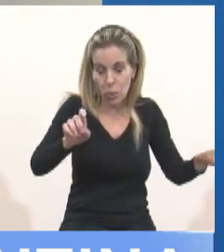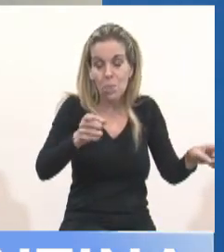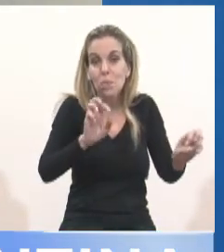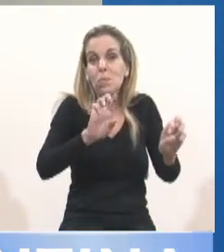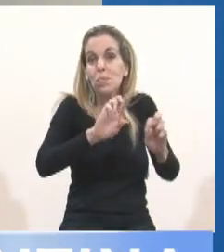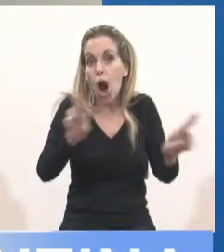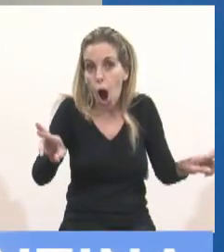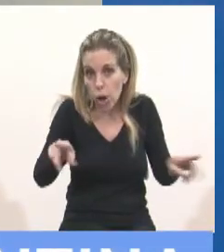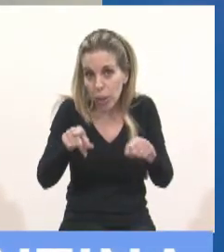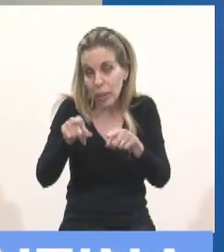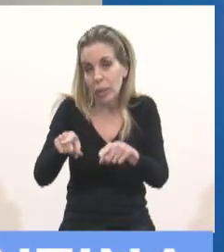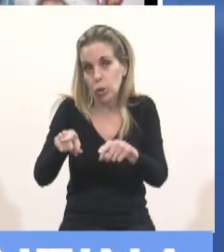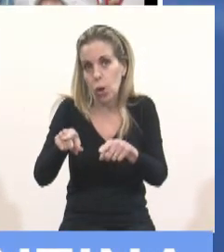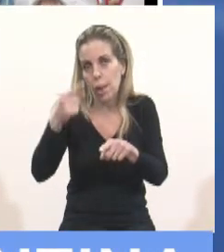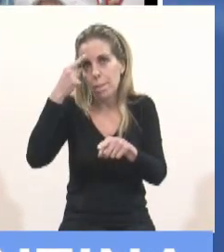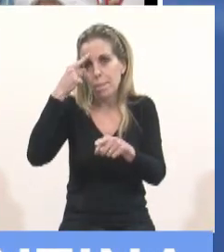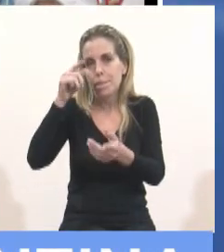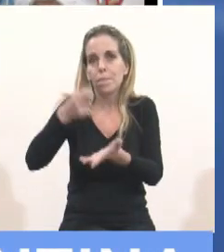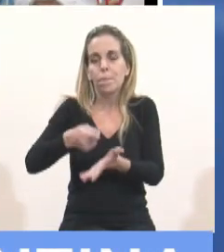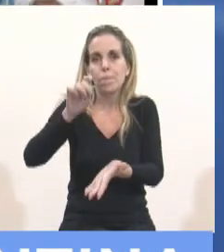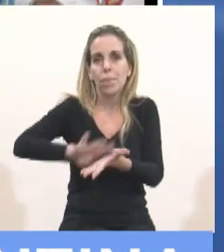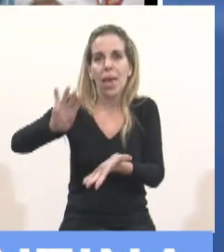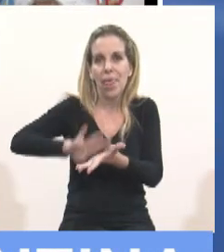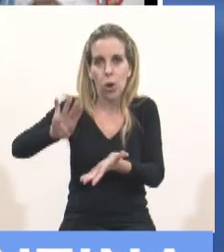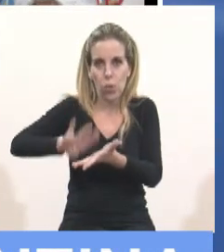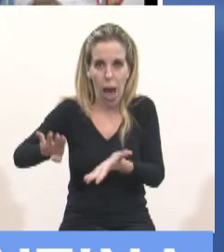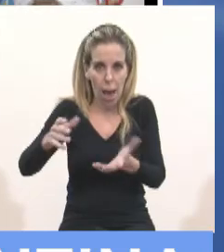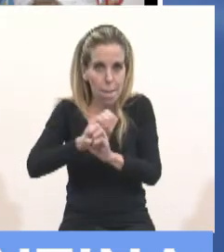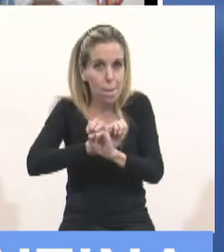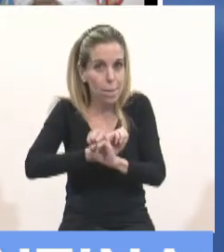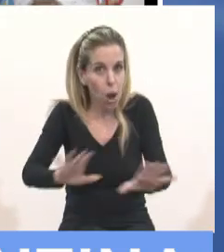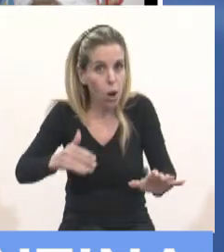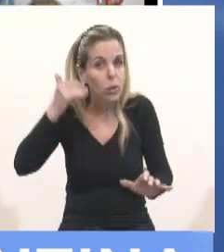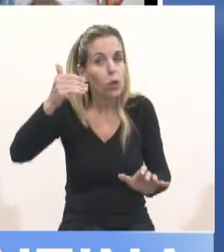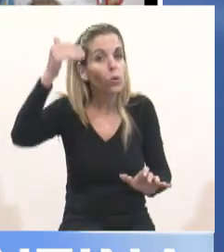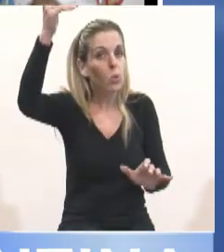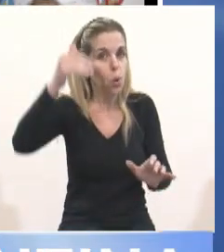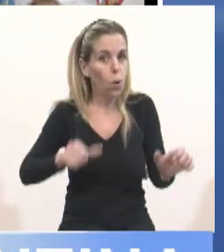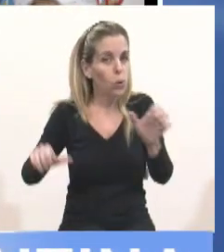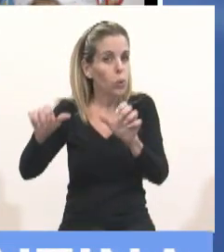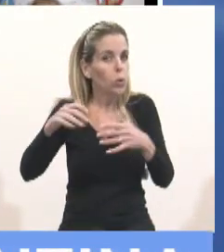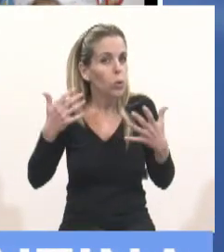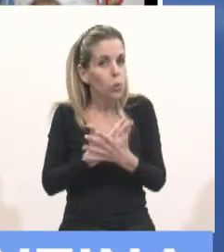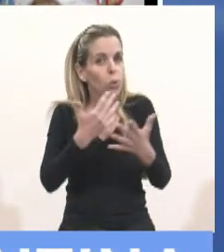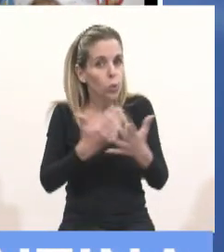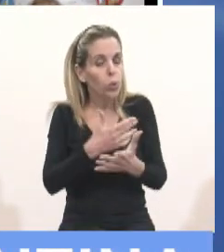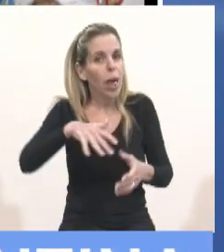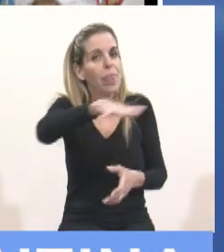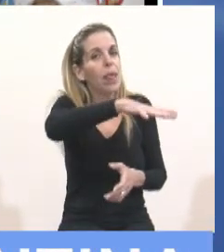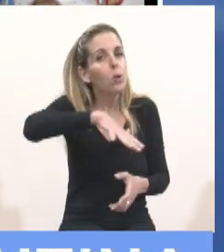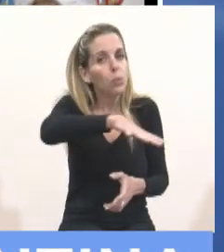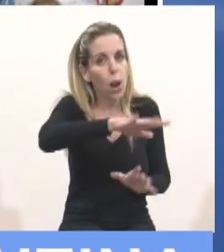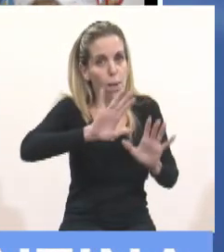la pandemia, agravada por la pandemia, va a llevarnos a muchísimos sacrificios y a situaciones muy difíciles